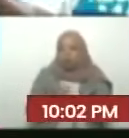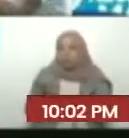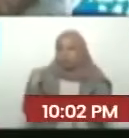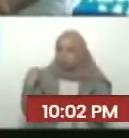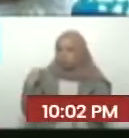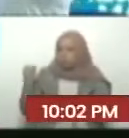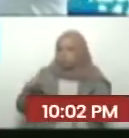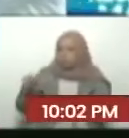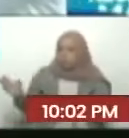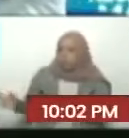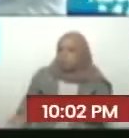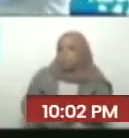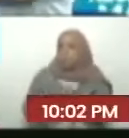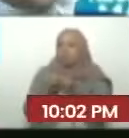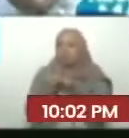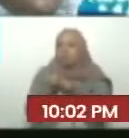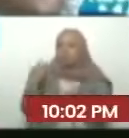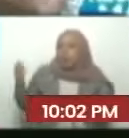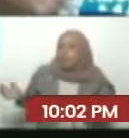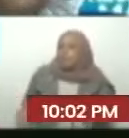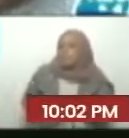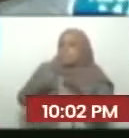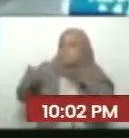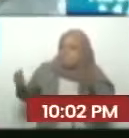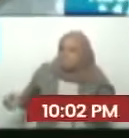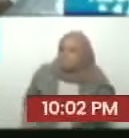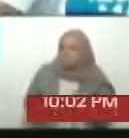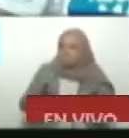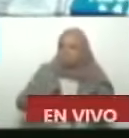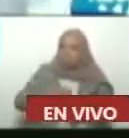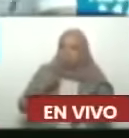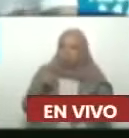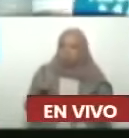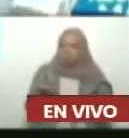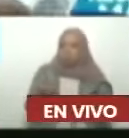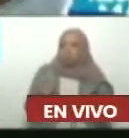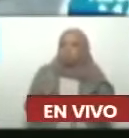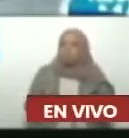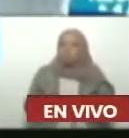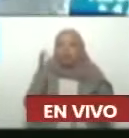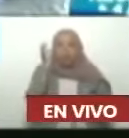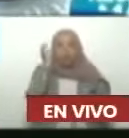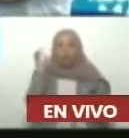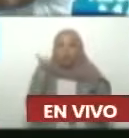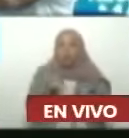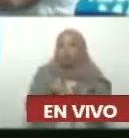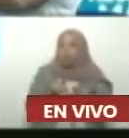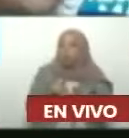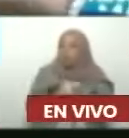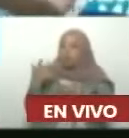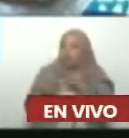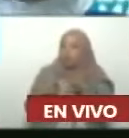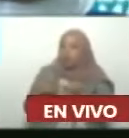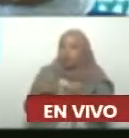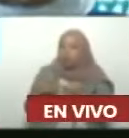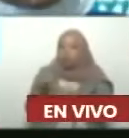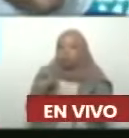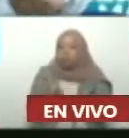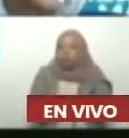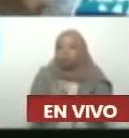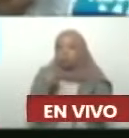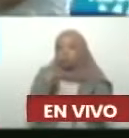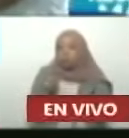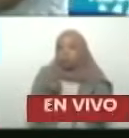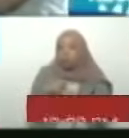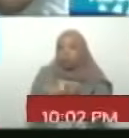dijo, vamos, hazlo. Ahí empezamos con una pala cernidora que no está acá, de acero inoxidable, ahí